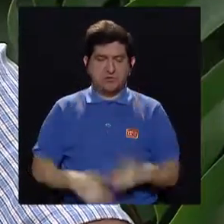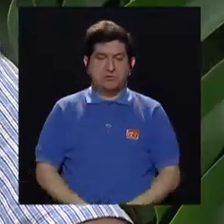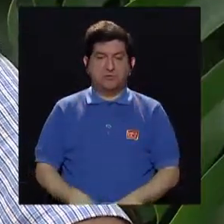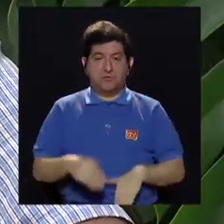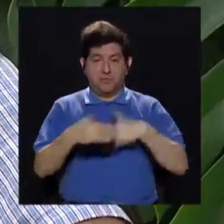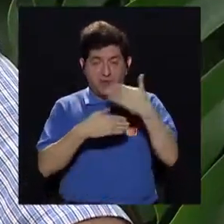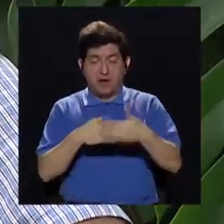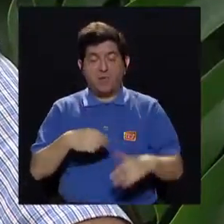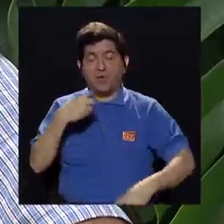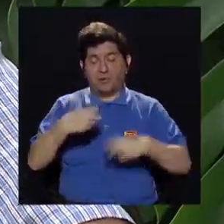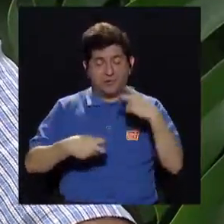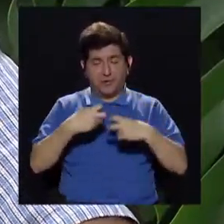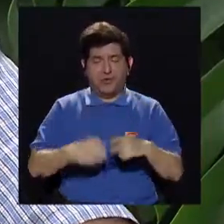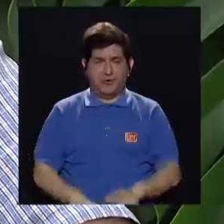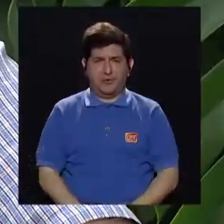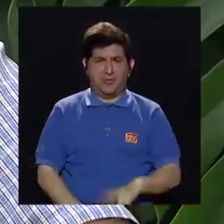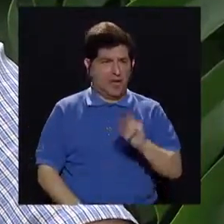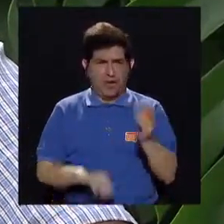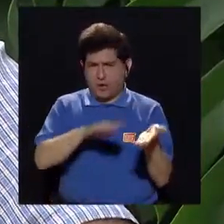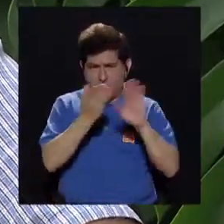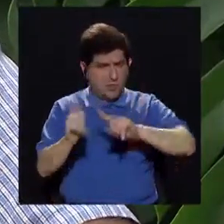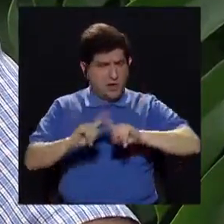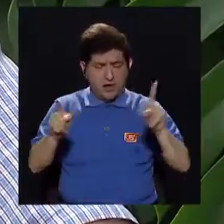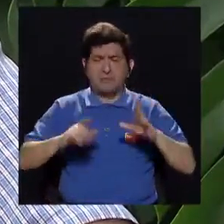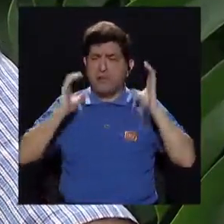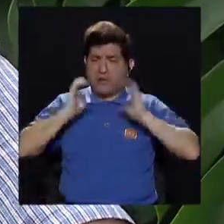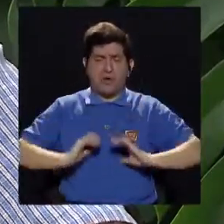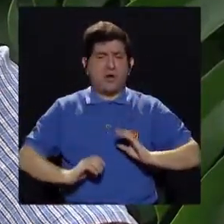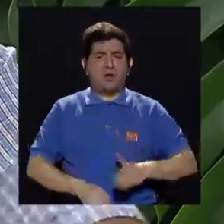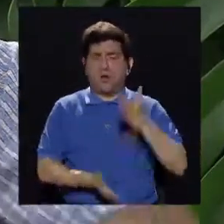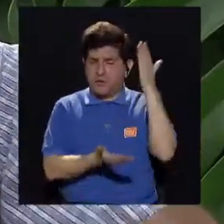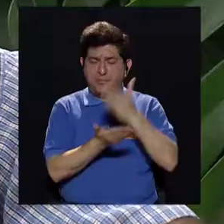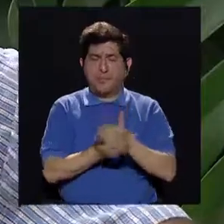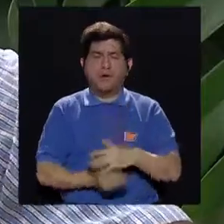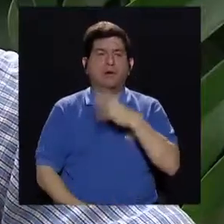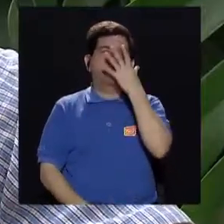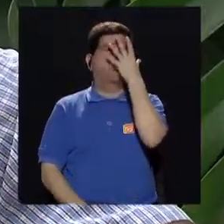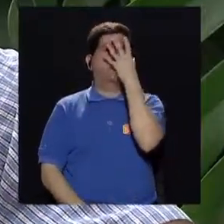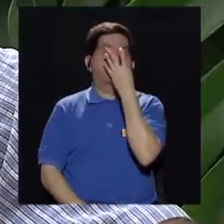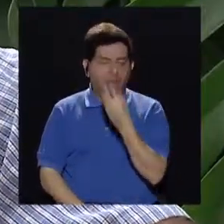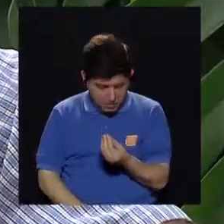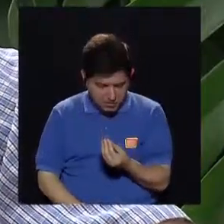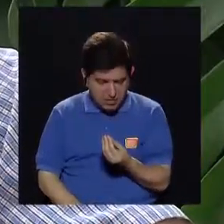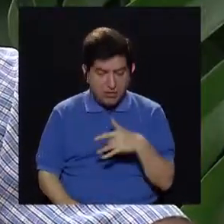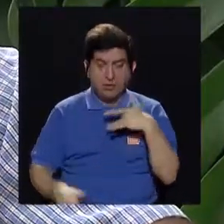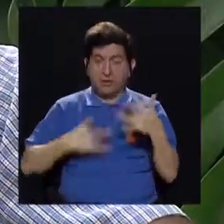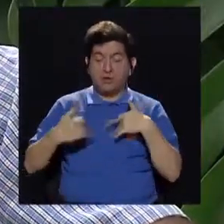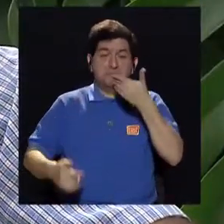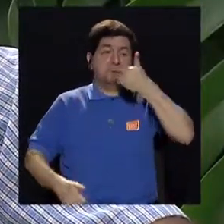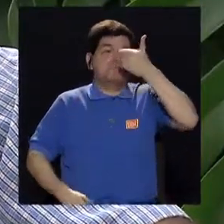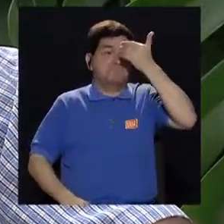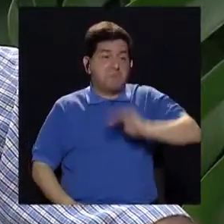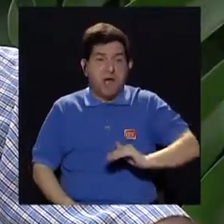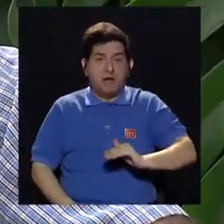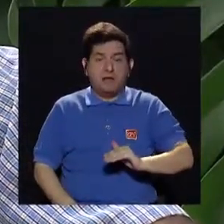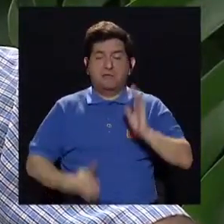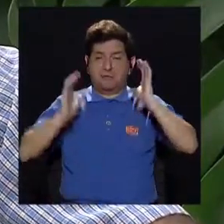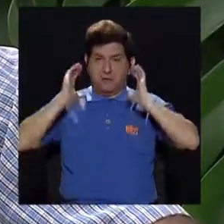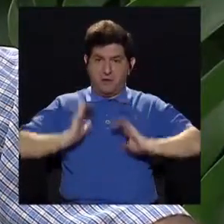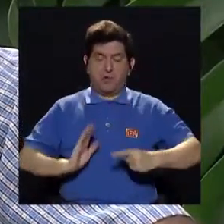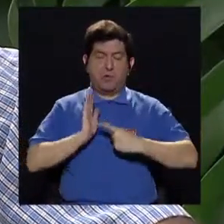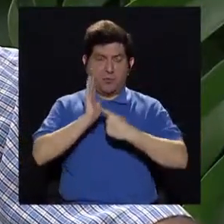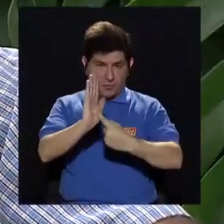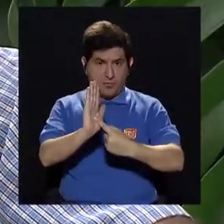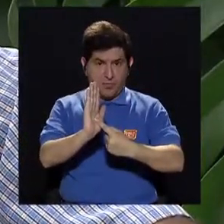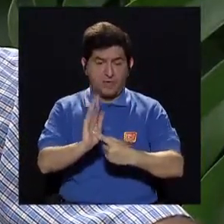lo que viene es desagradable, ¿verdad? Nos va a morir, pero el cuerpo lo para a uno. ¿Cómo? Desmayándose, sintiéndose muy feo, muy mal, ¿verdad? Entonces el cuerpo sí le indica. Esos